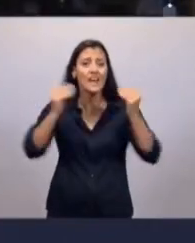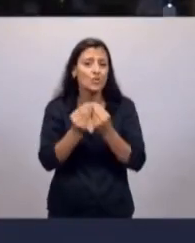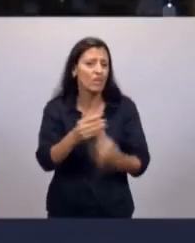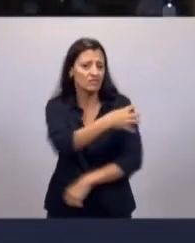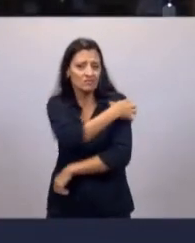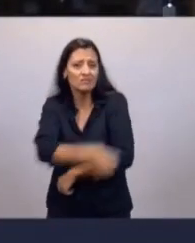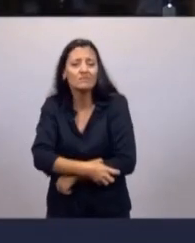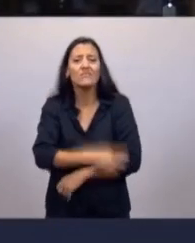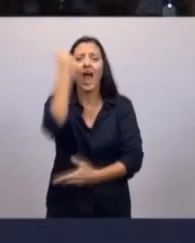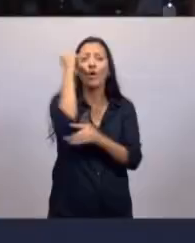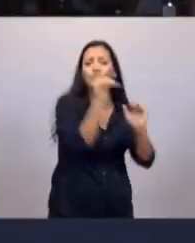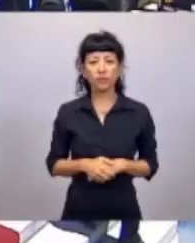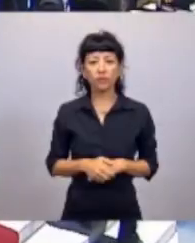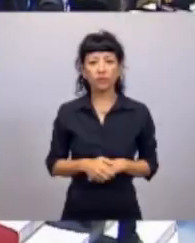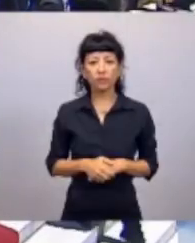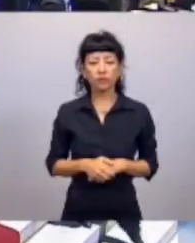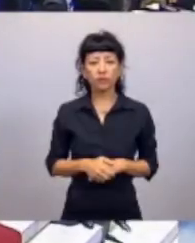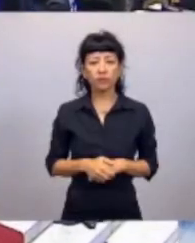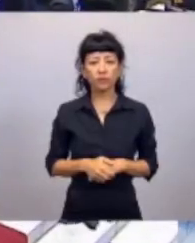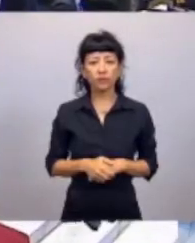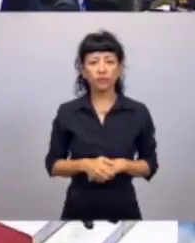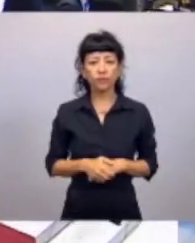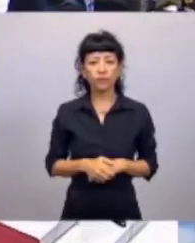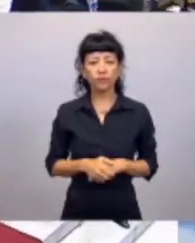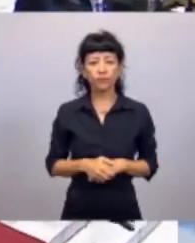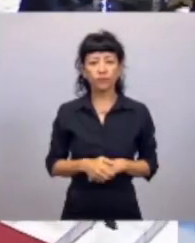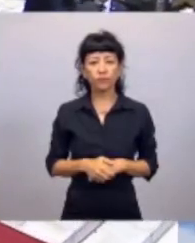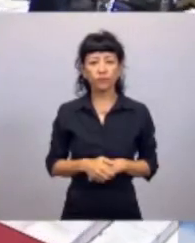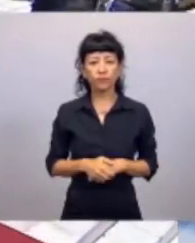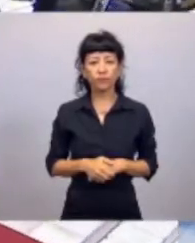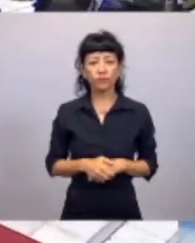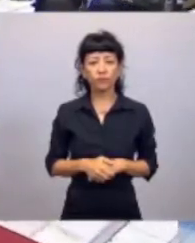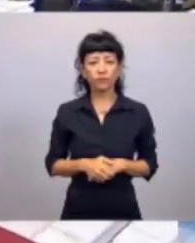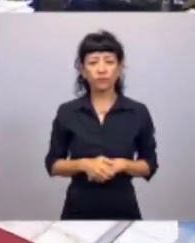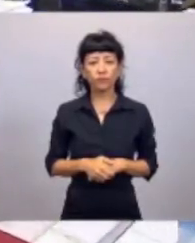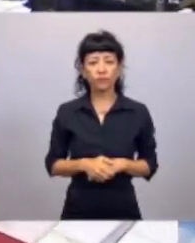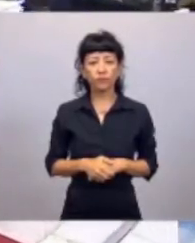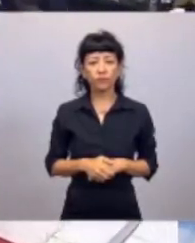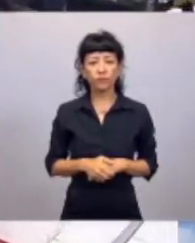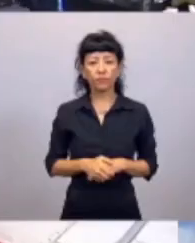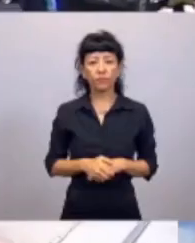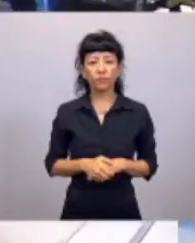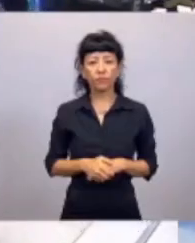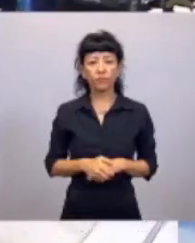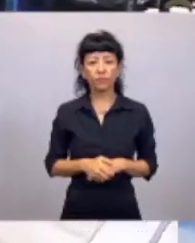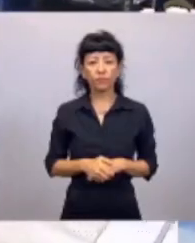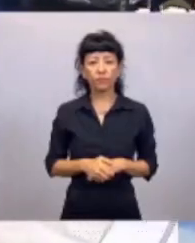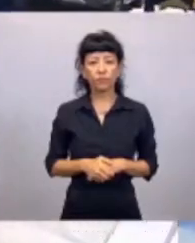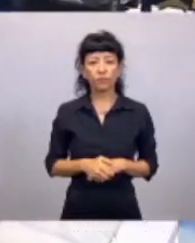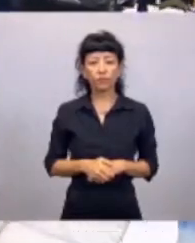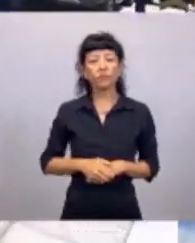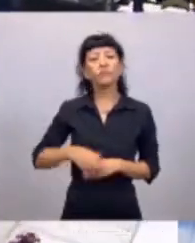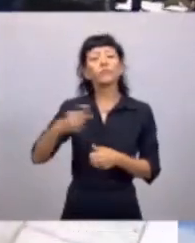estancamiento y miseria ante esto prometiendo cumplir con el programa que le ha llevado hasta la casa rosada y combatir a los